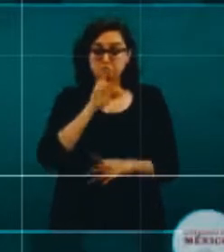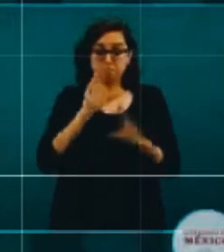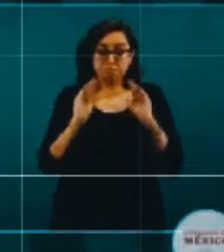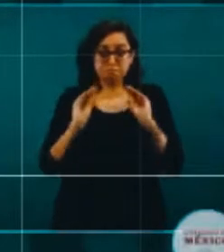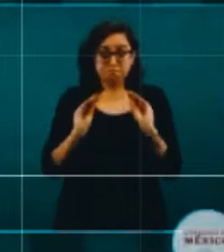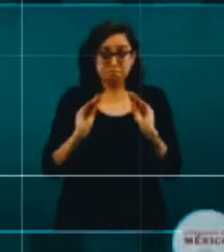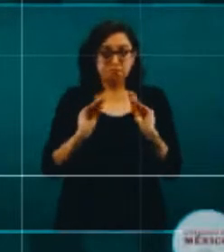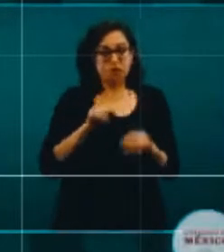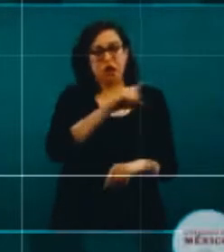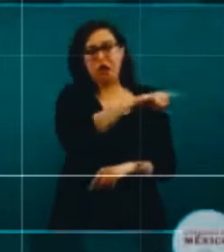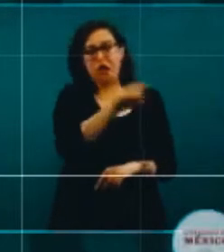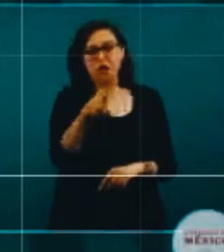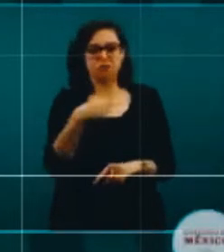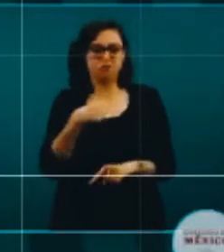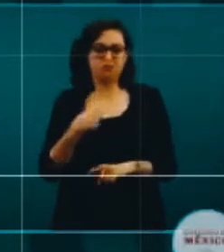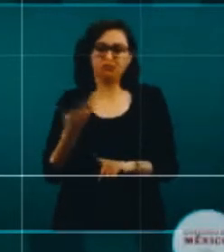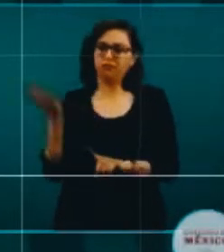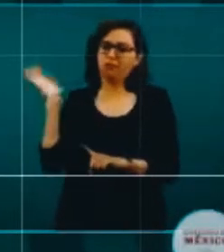aplastarían,